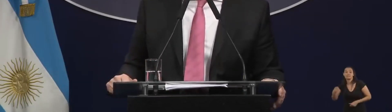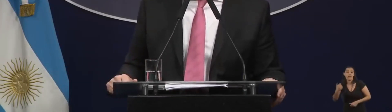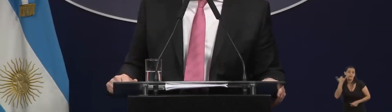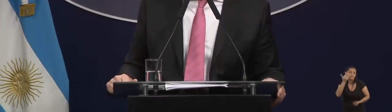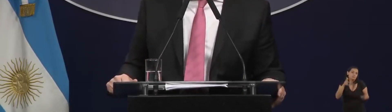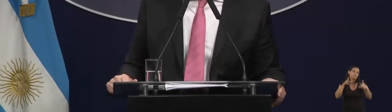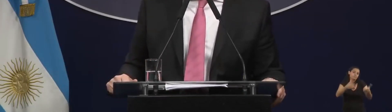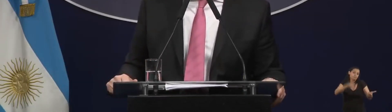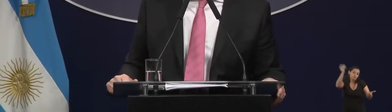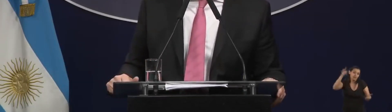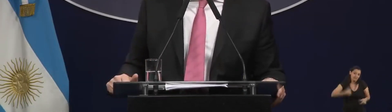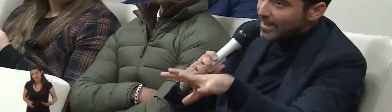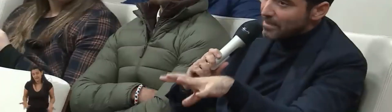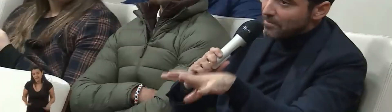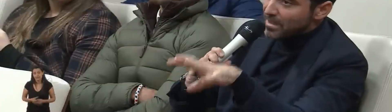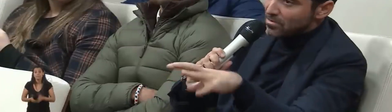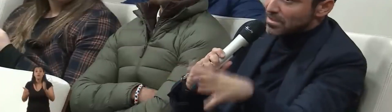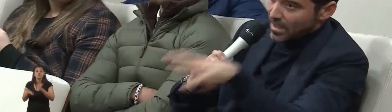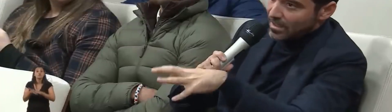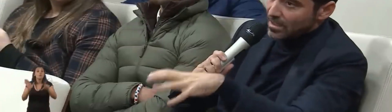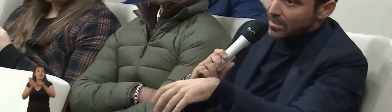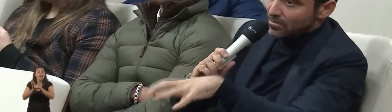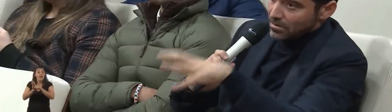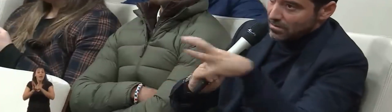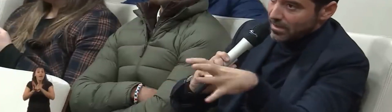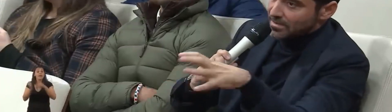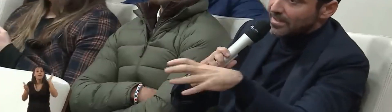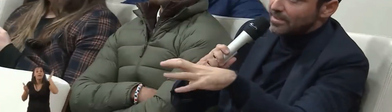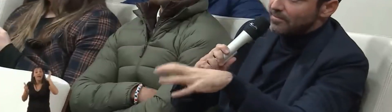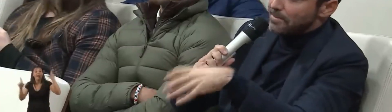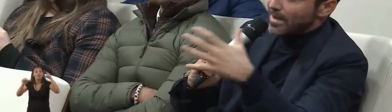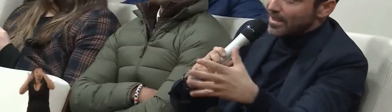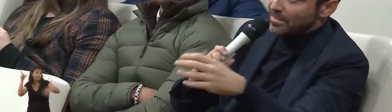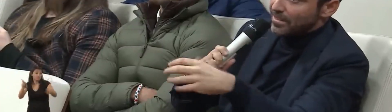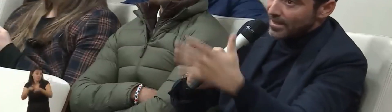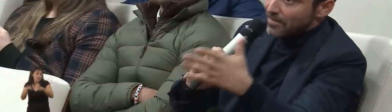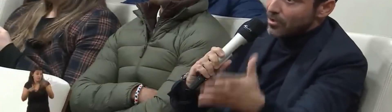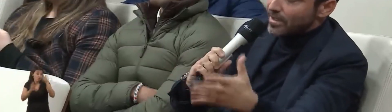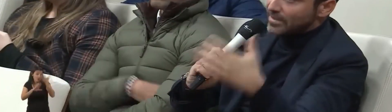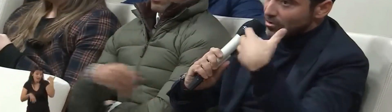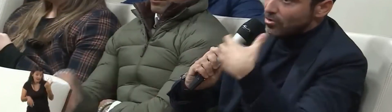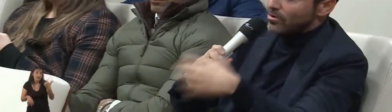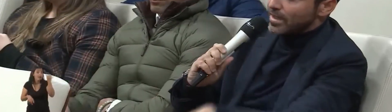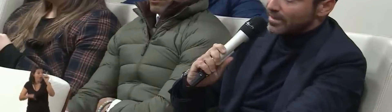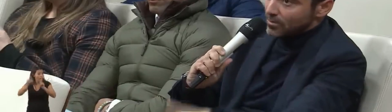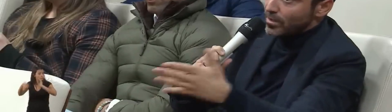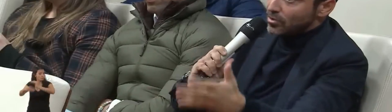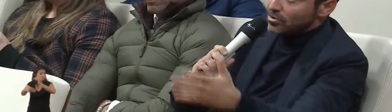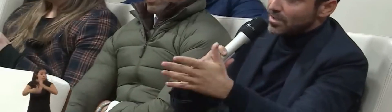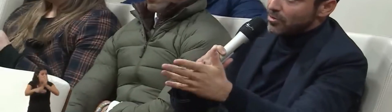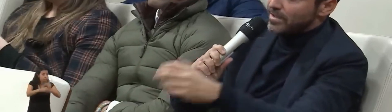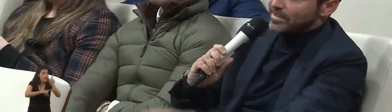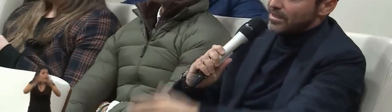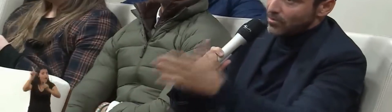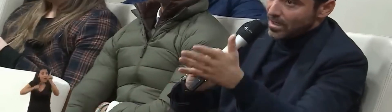hasta el cansancio aquí en la Argentina y sobre la ley de medios que aquí la hizo kirner también para cerrar medios críticos como edatv y